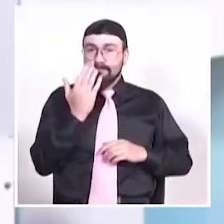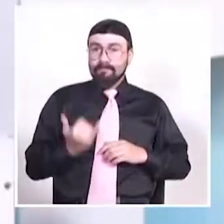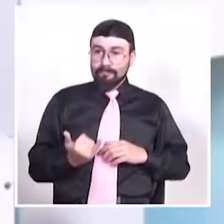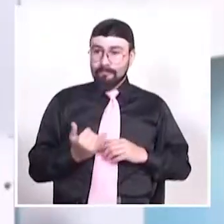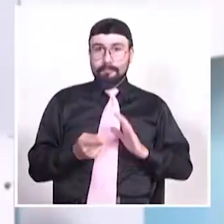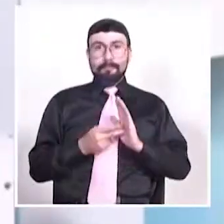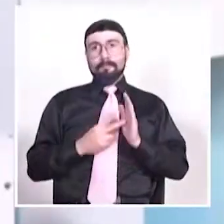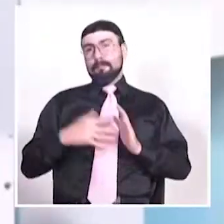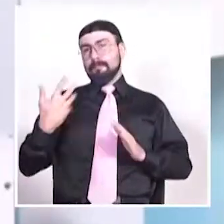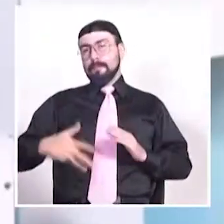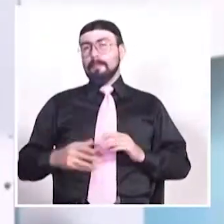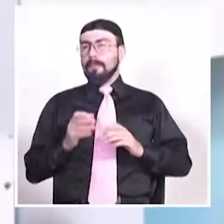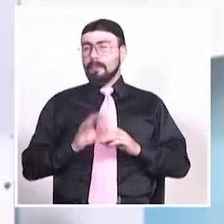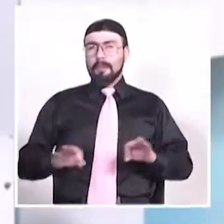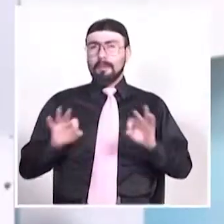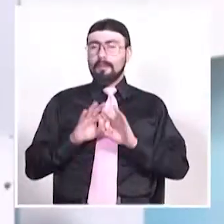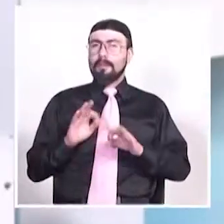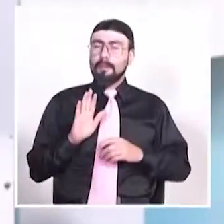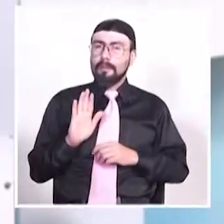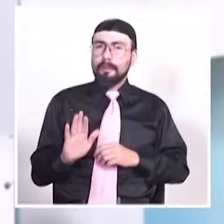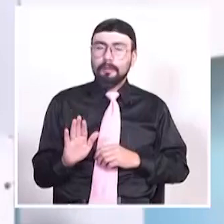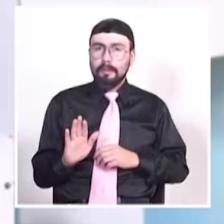lo importante,